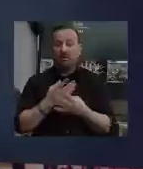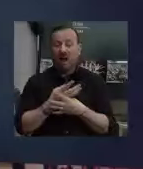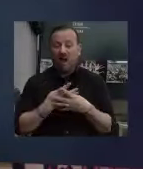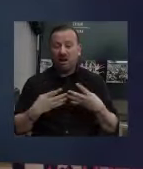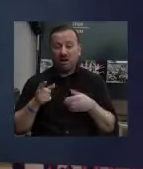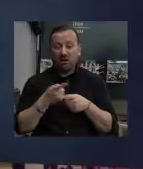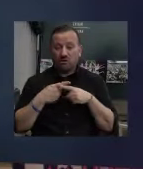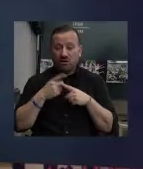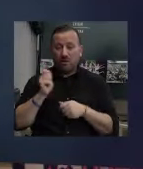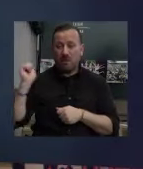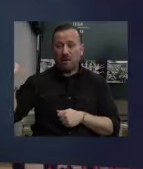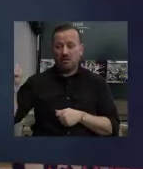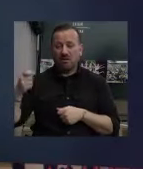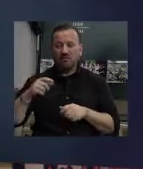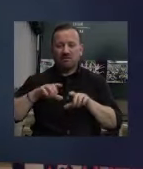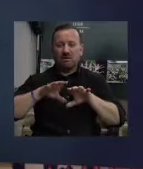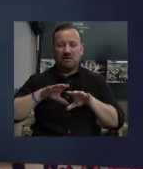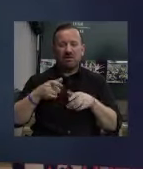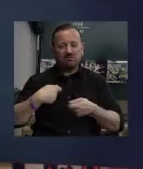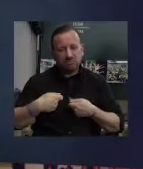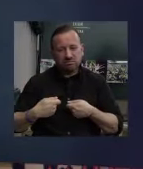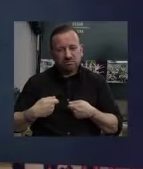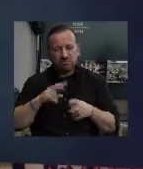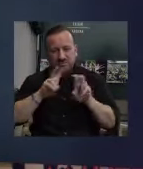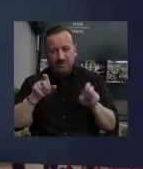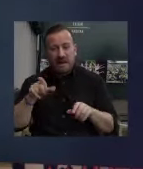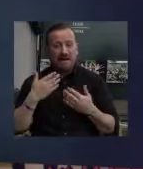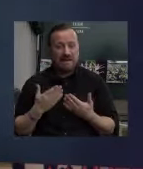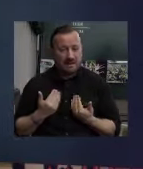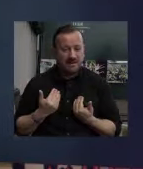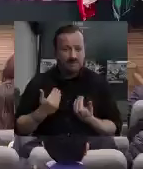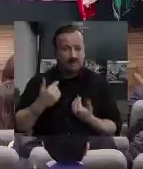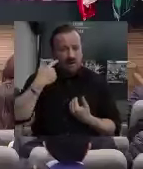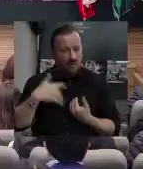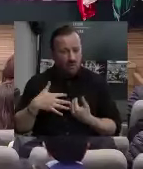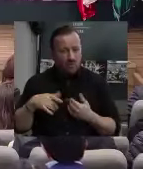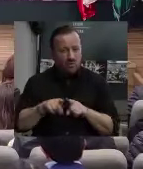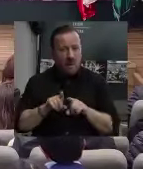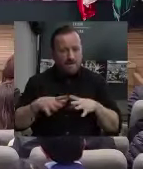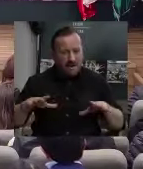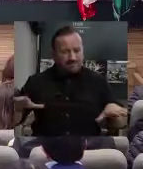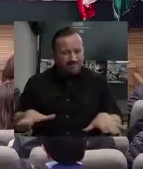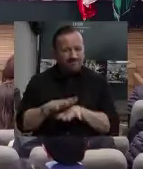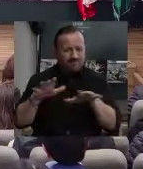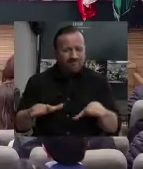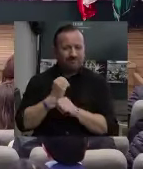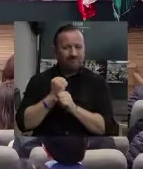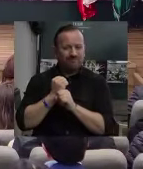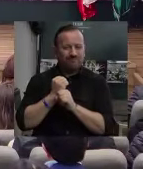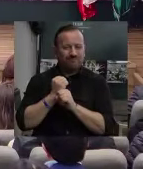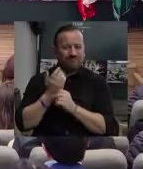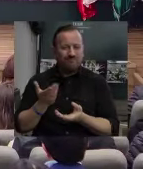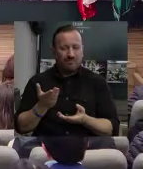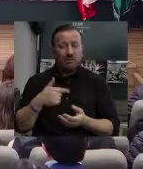el mercado entonces ahí es donde necesitamos como intensificar el trabajo Yo